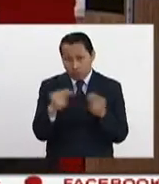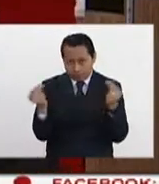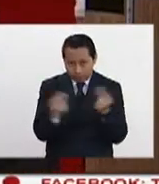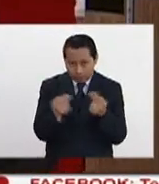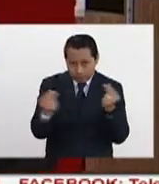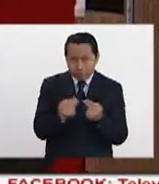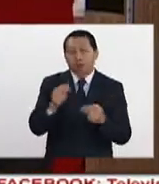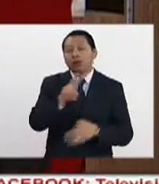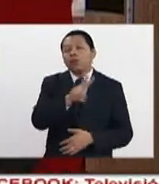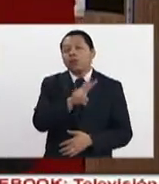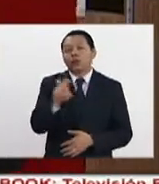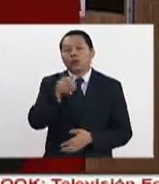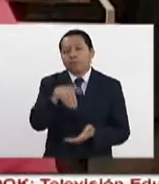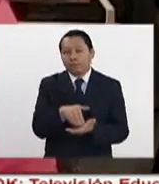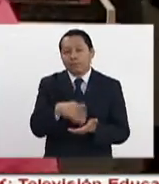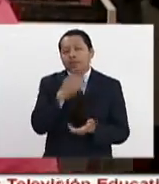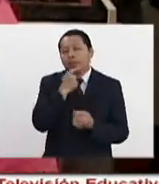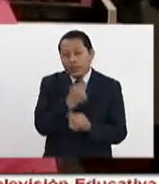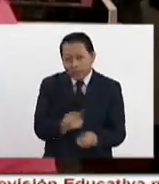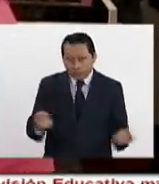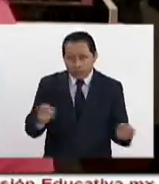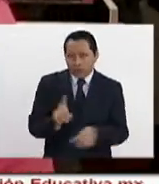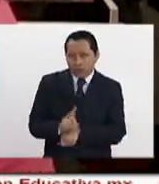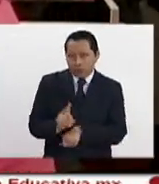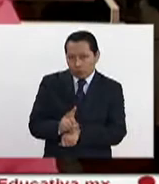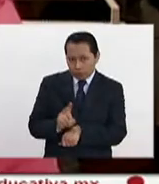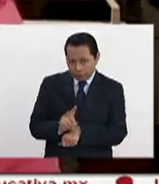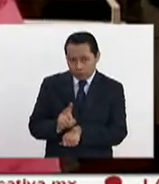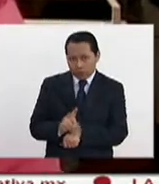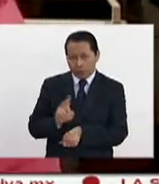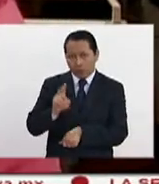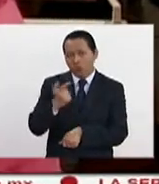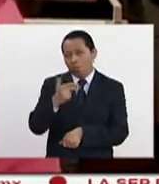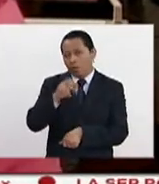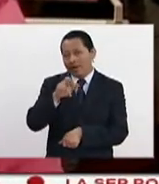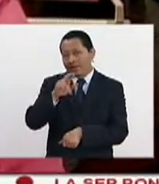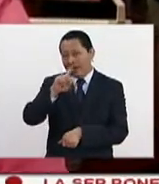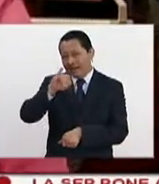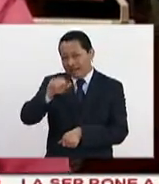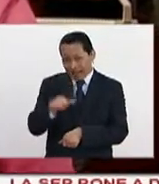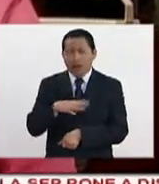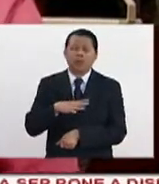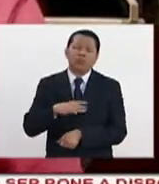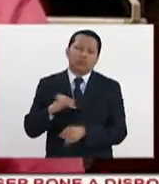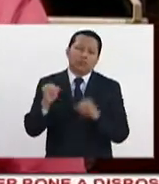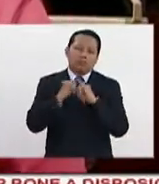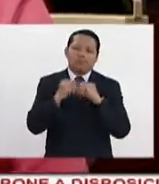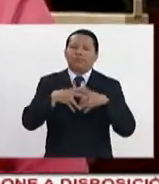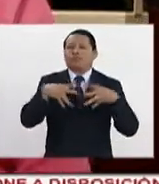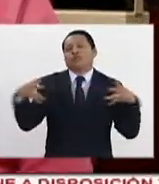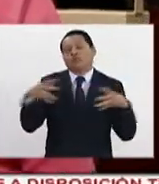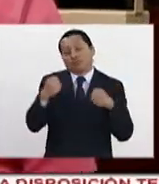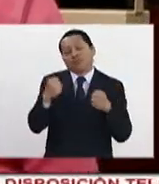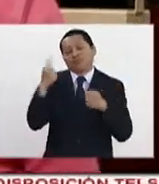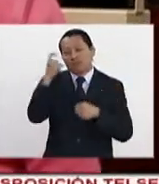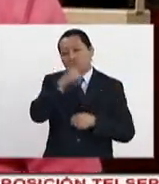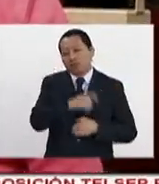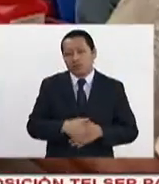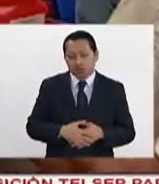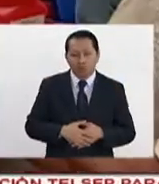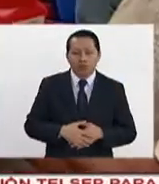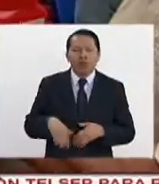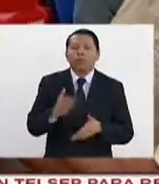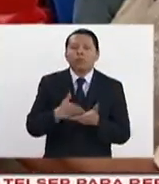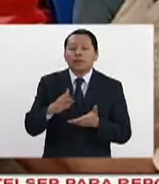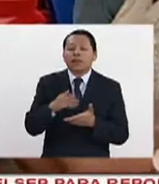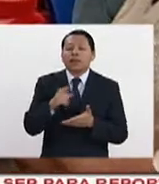atendemos a 200 mil niños en guarderías. Pues es una institución muy grande y es un gran reto, sin duda. Además de la